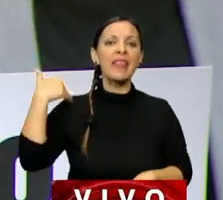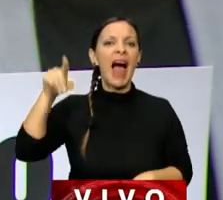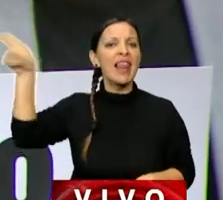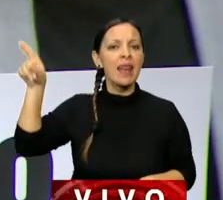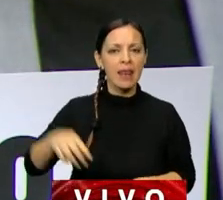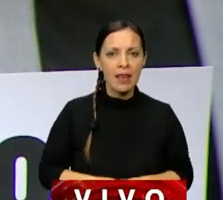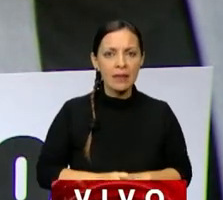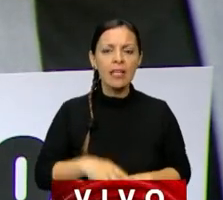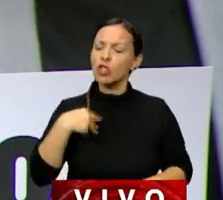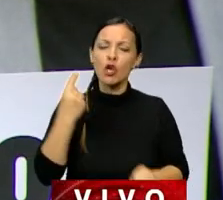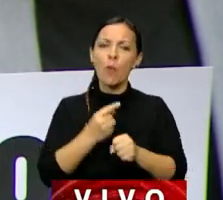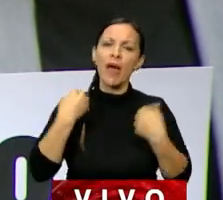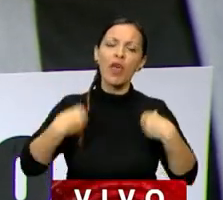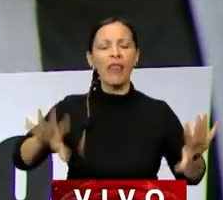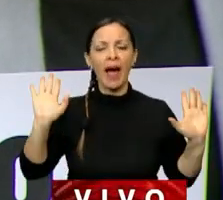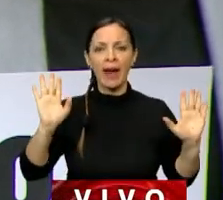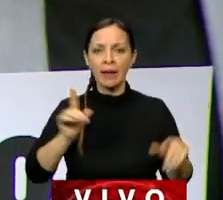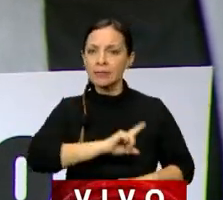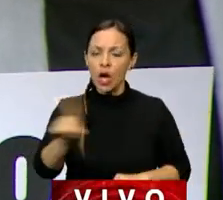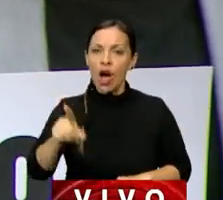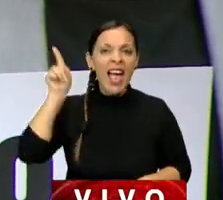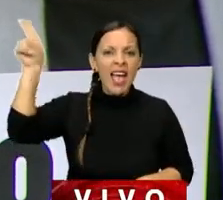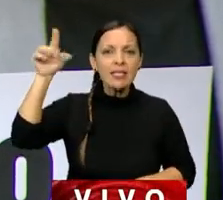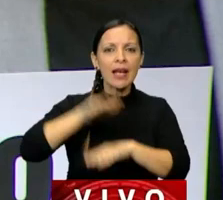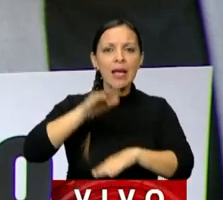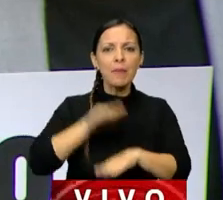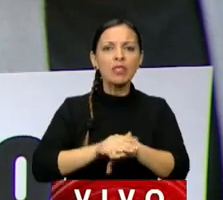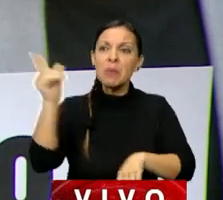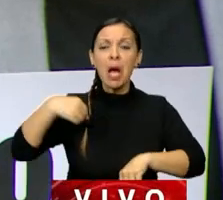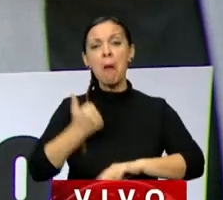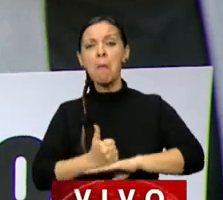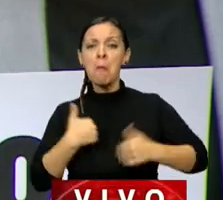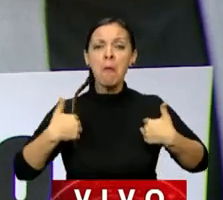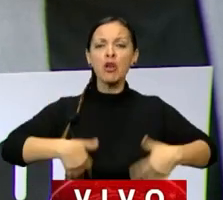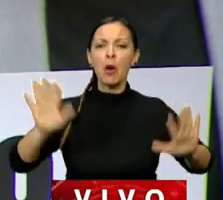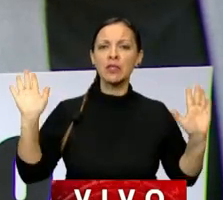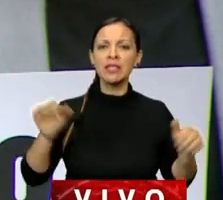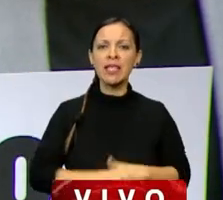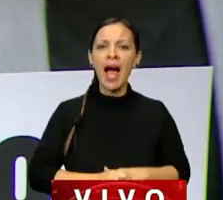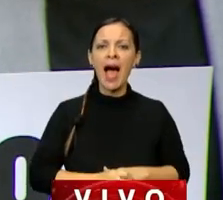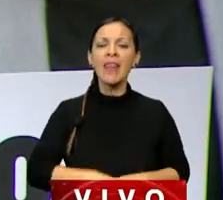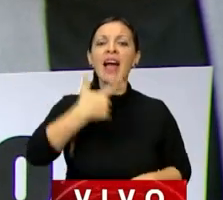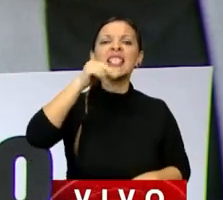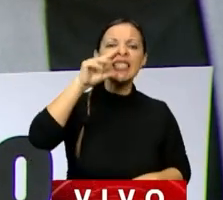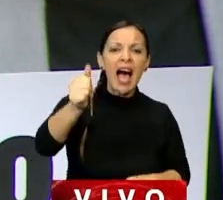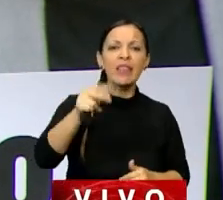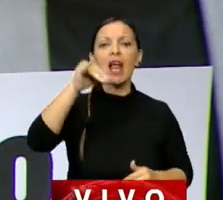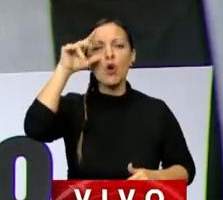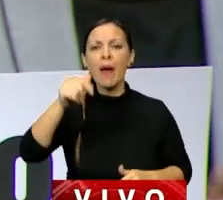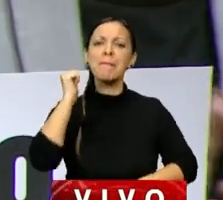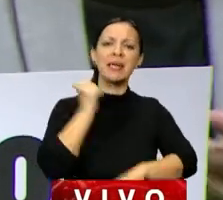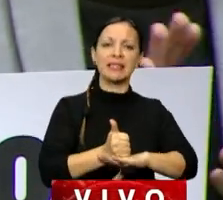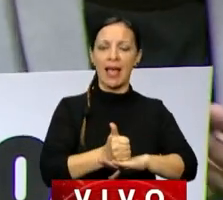No lo puedo dejar pasar, porque siguen como si nada. Sandra y Rubén